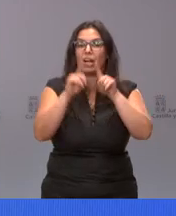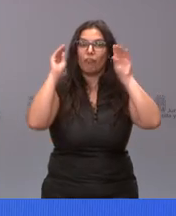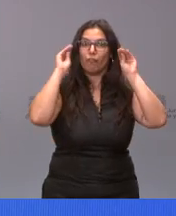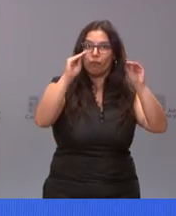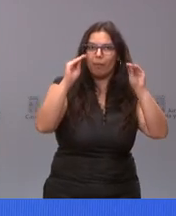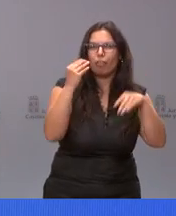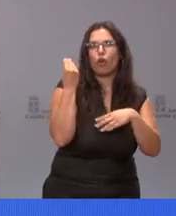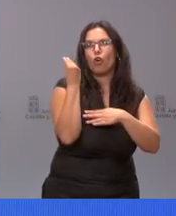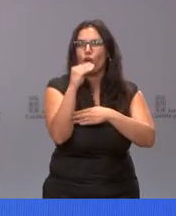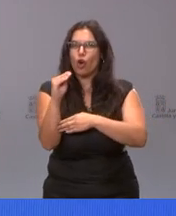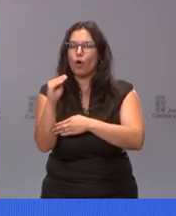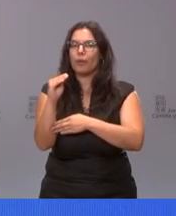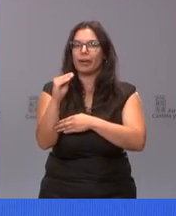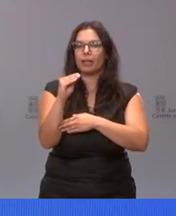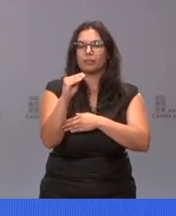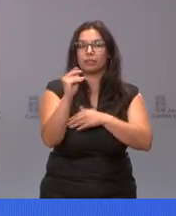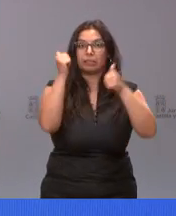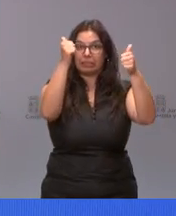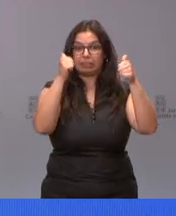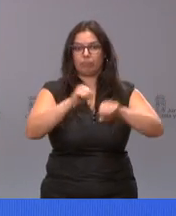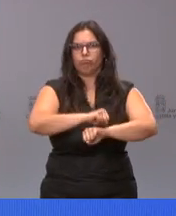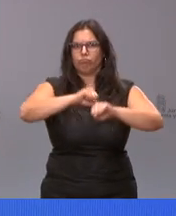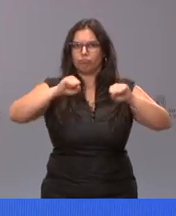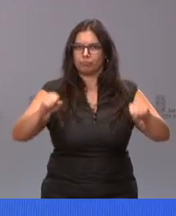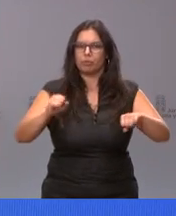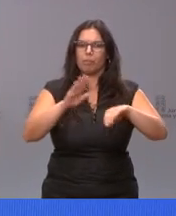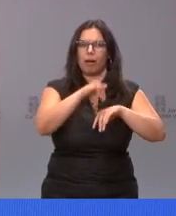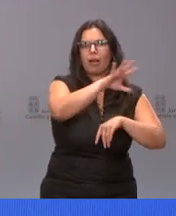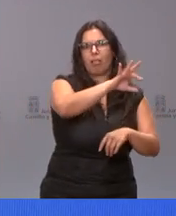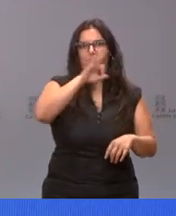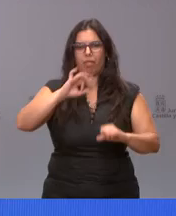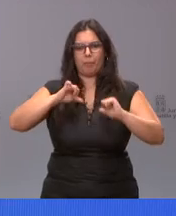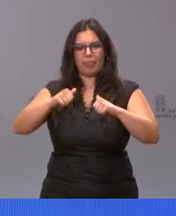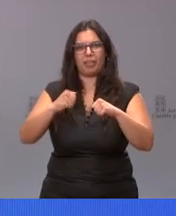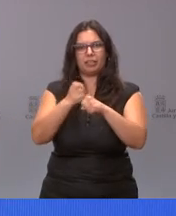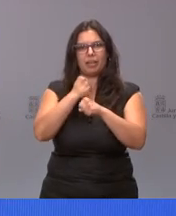de jóvenes titulados para su incorporación